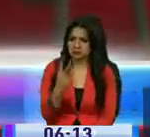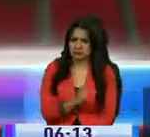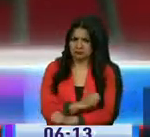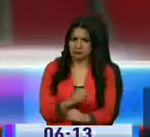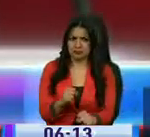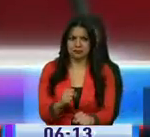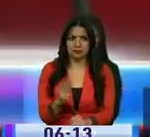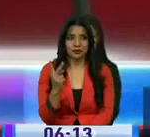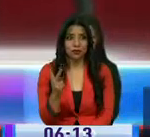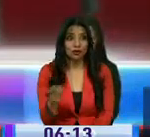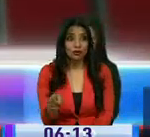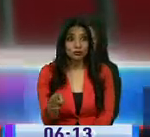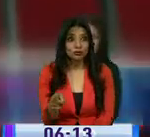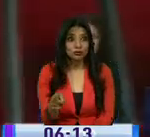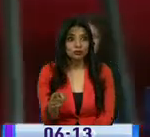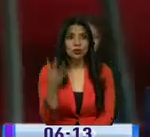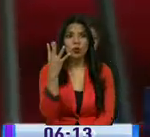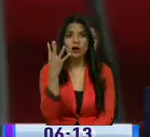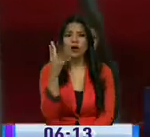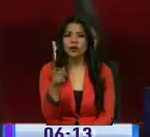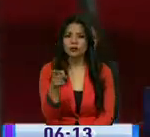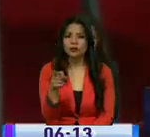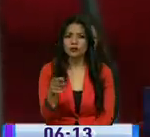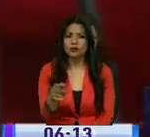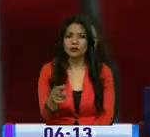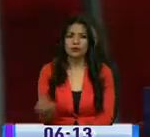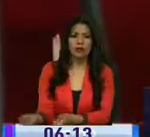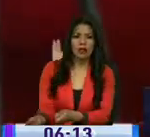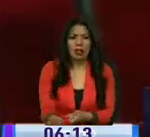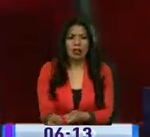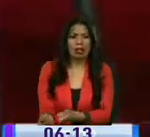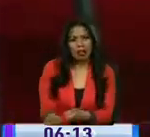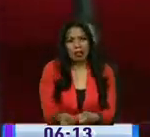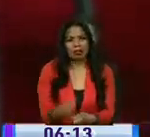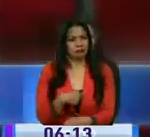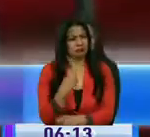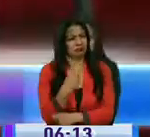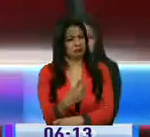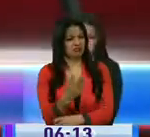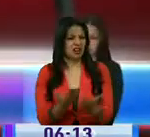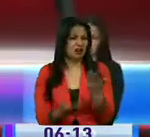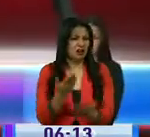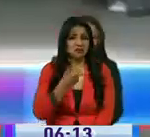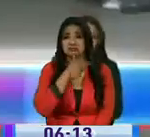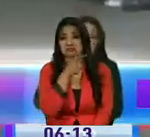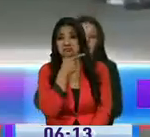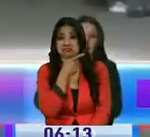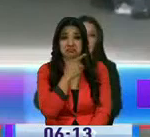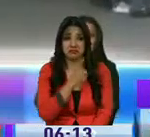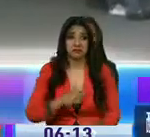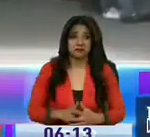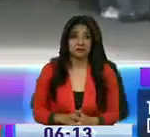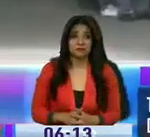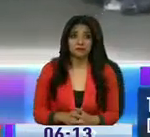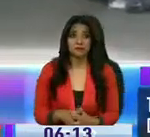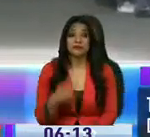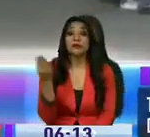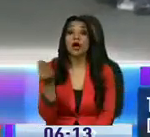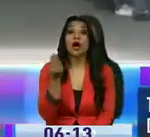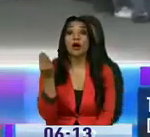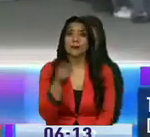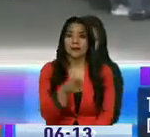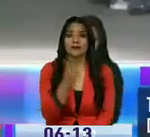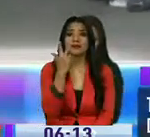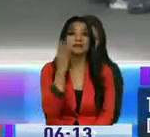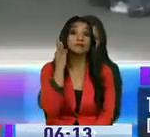esos dos chicos los cuatro chicos traían a la chica así hija la de yo creí que era estaba borracha la joven habría sido arrastrada por tres